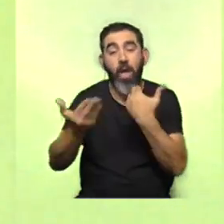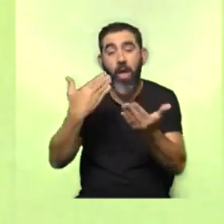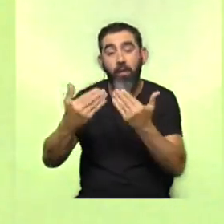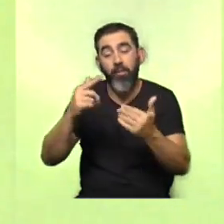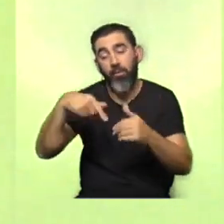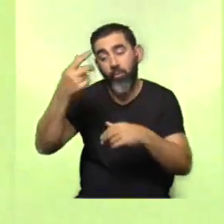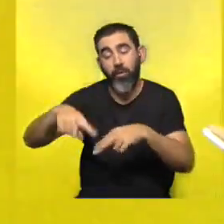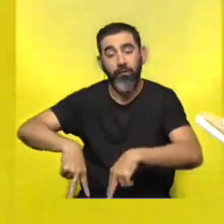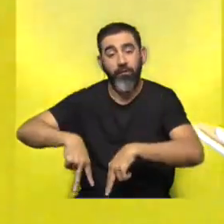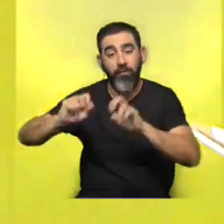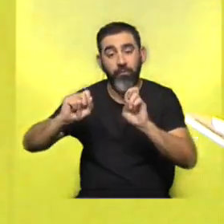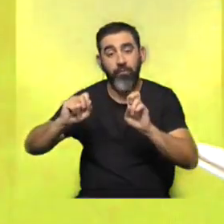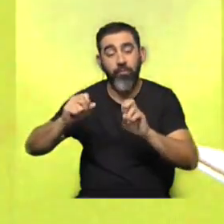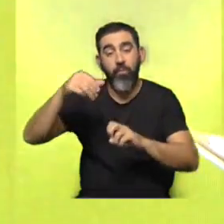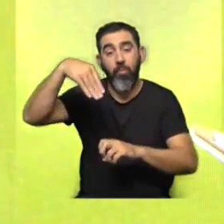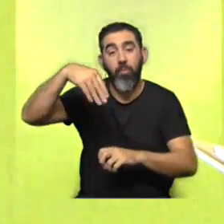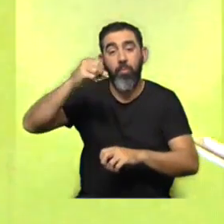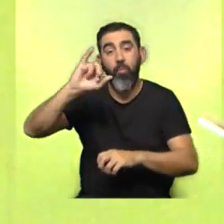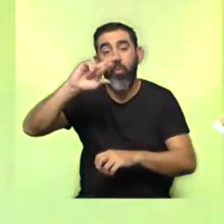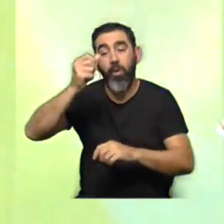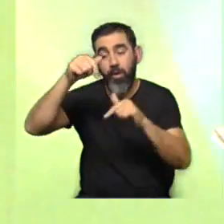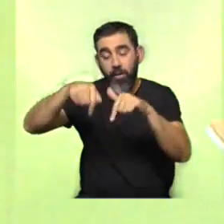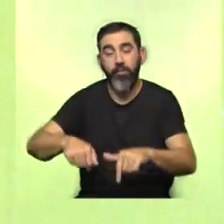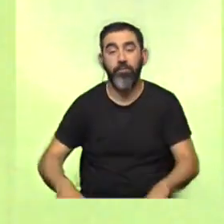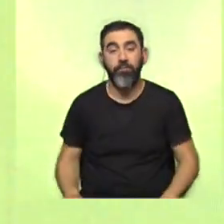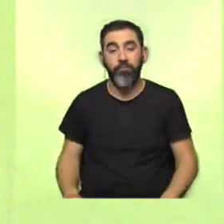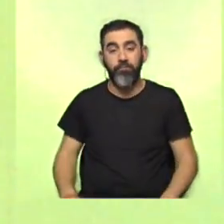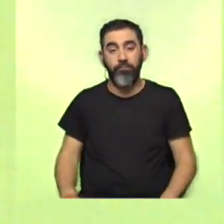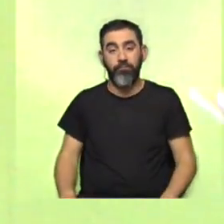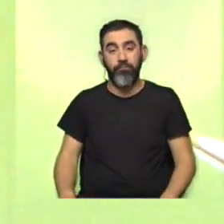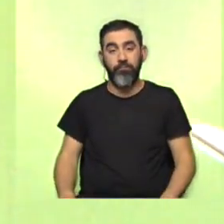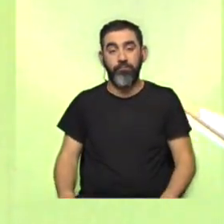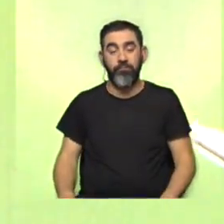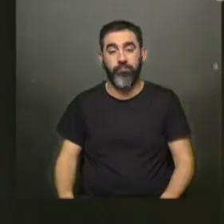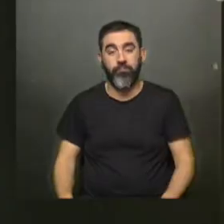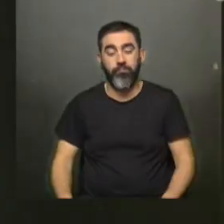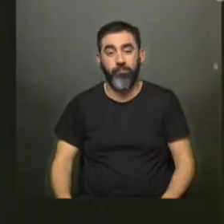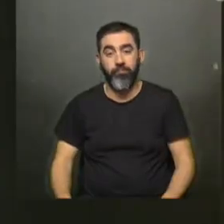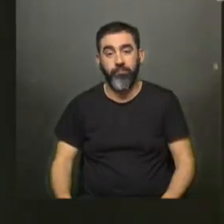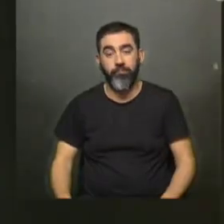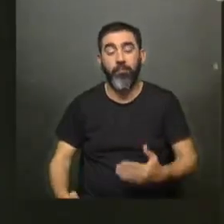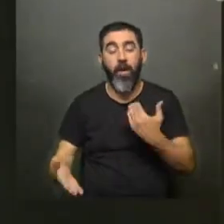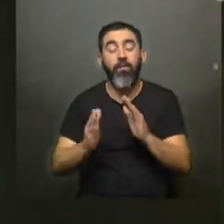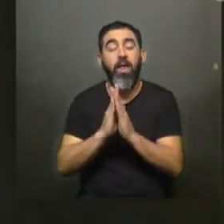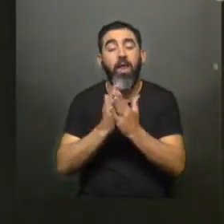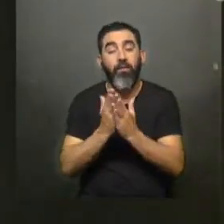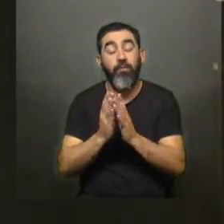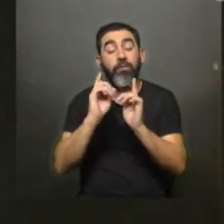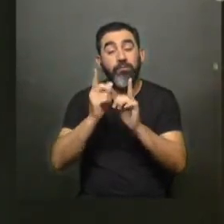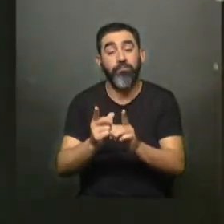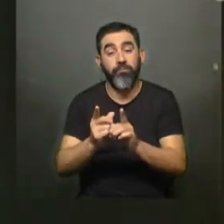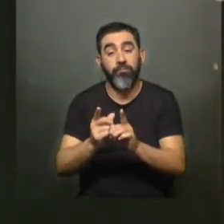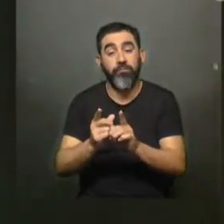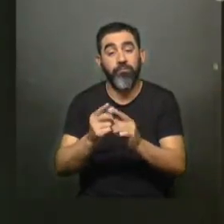otra investigación a Moira Sotelo aquí en estudios. Pero dicho esto, Alexandra, sigamos avanzando con esto. Bueno, sí, seguimos hablando del libro, que es además